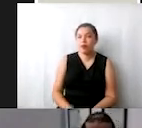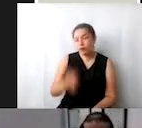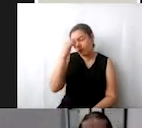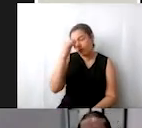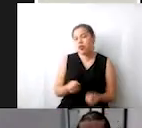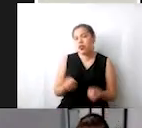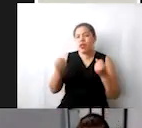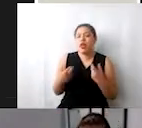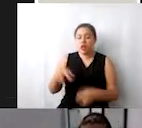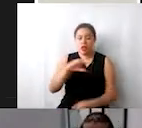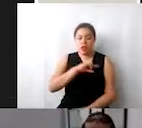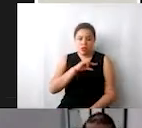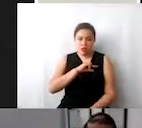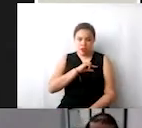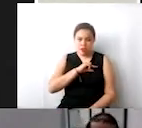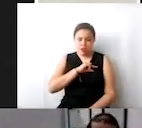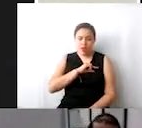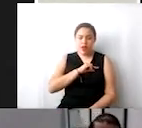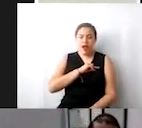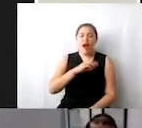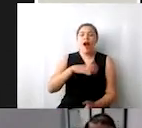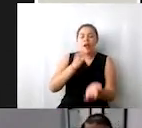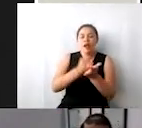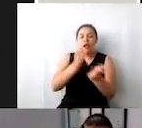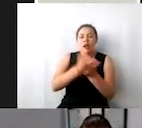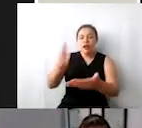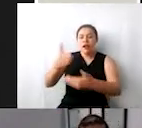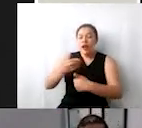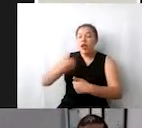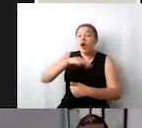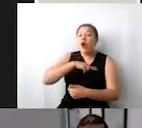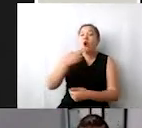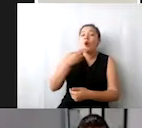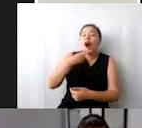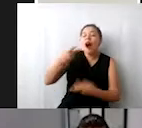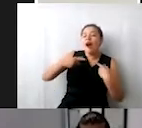seguridad privada, sí hay retención porque los elementos están a nuestra disposición.